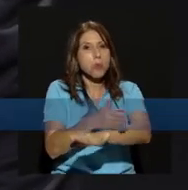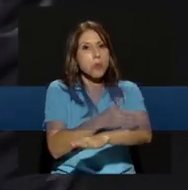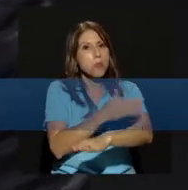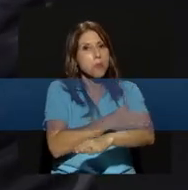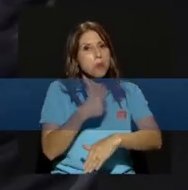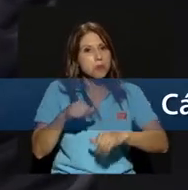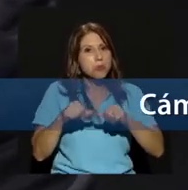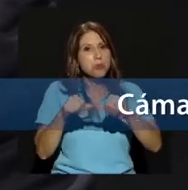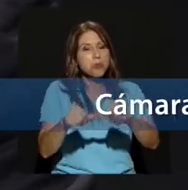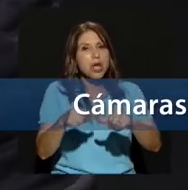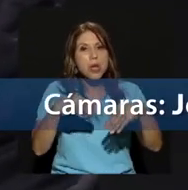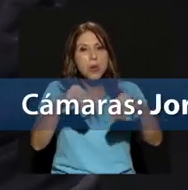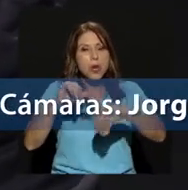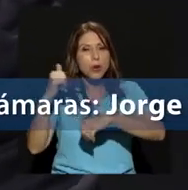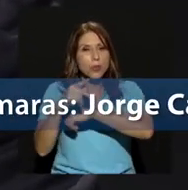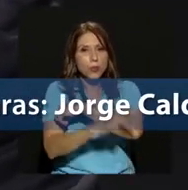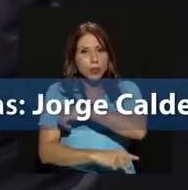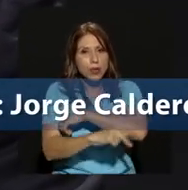también